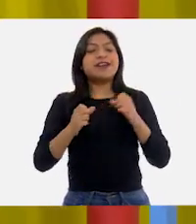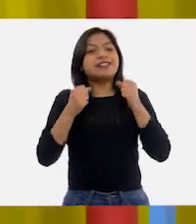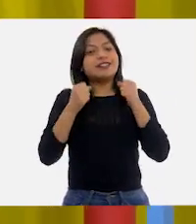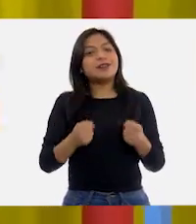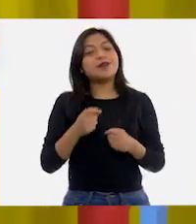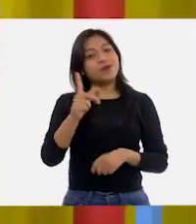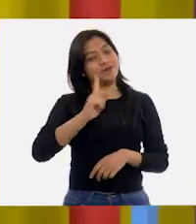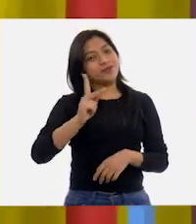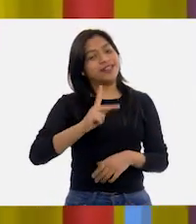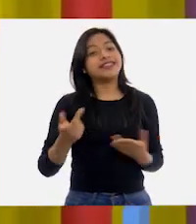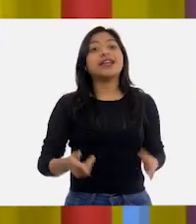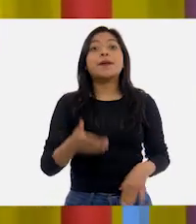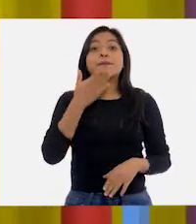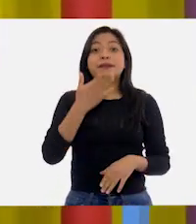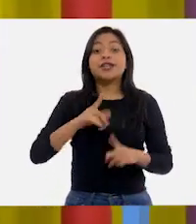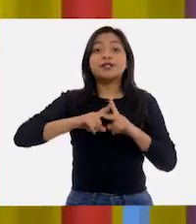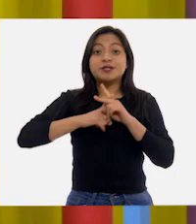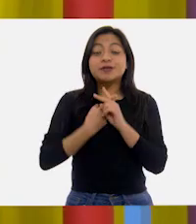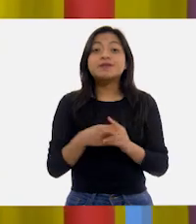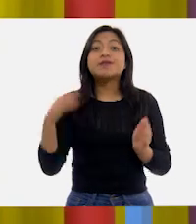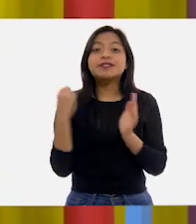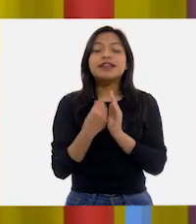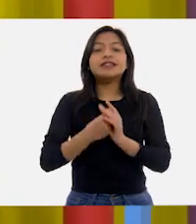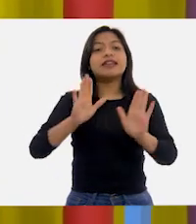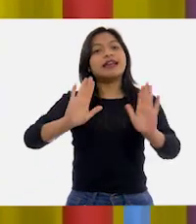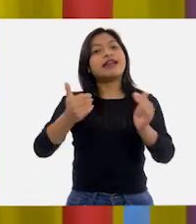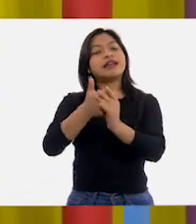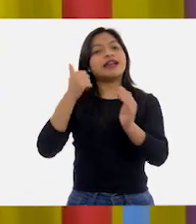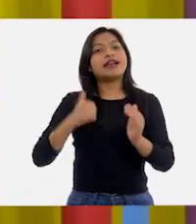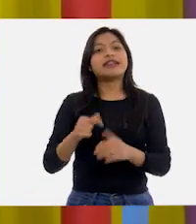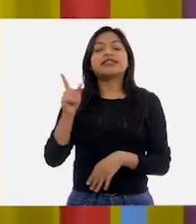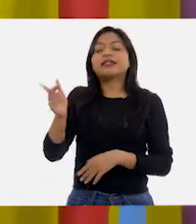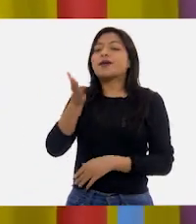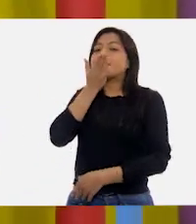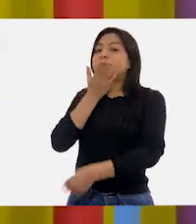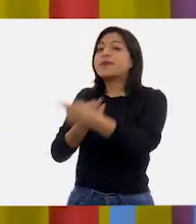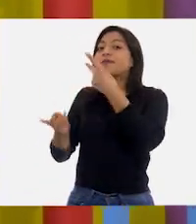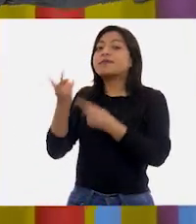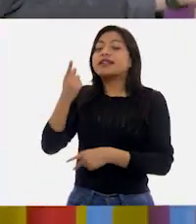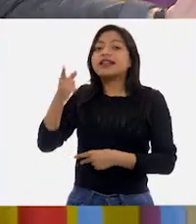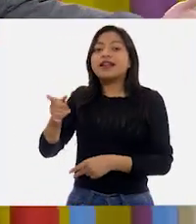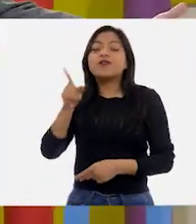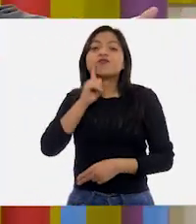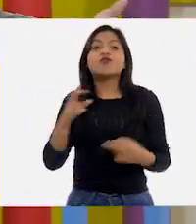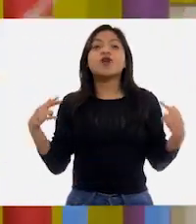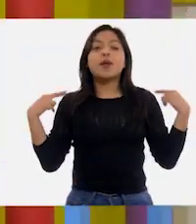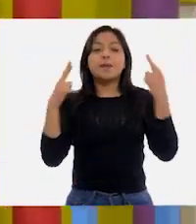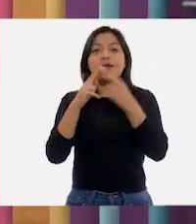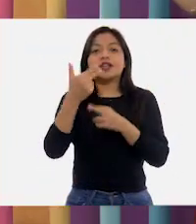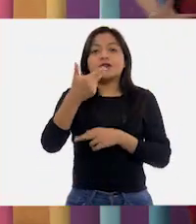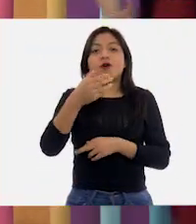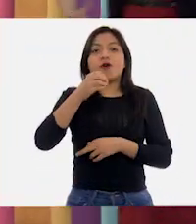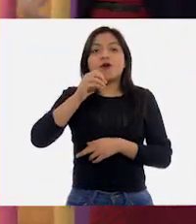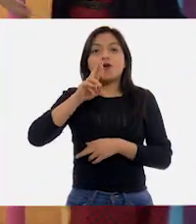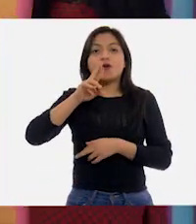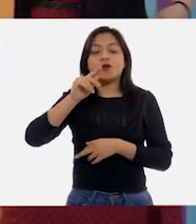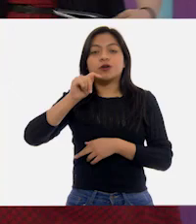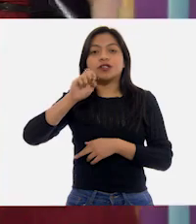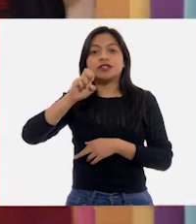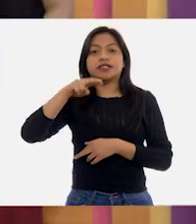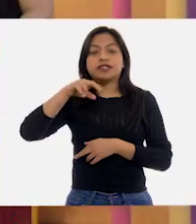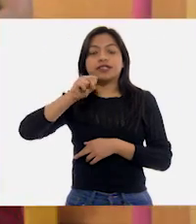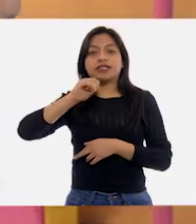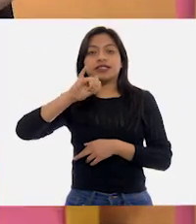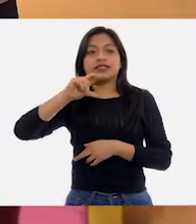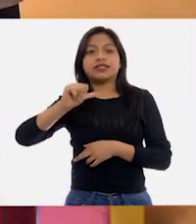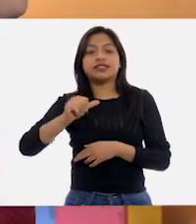que yo. Ahora sí, vamos a comenzar con esta clase, pero para eso quiero darle la bienvenida a la profesora Hortensia. La